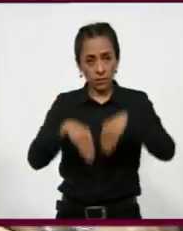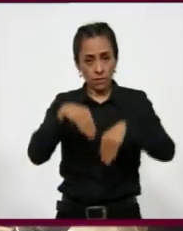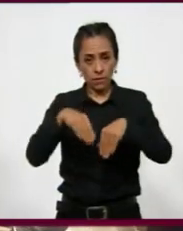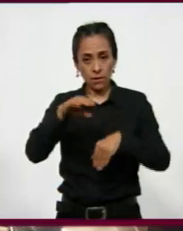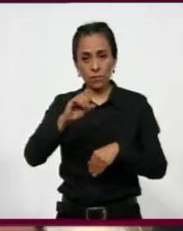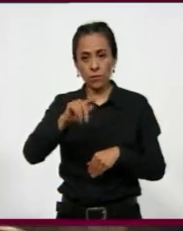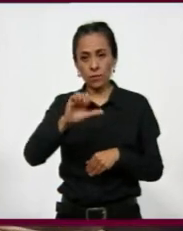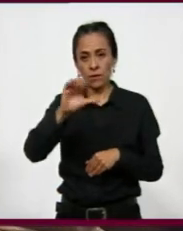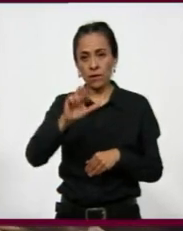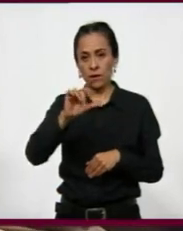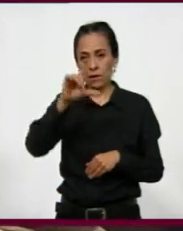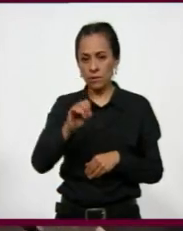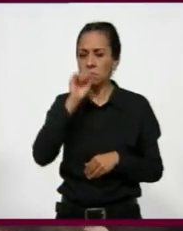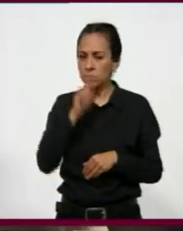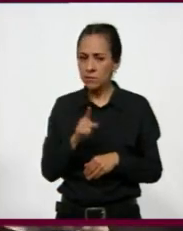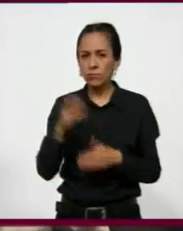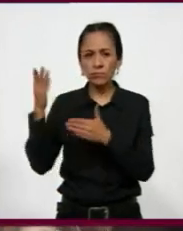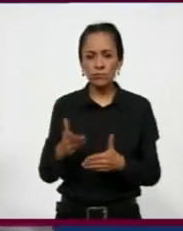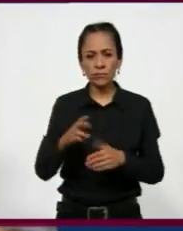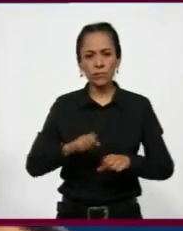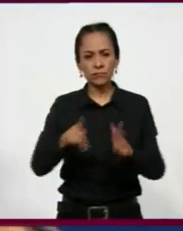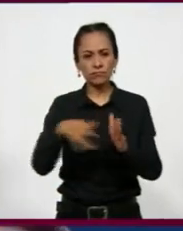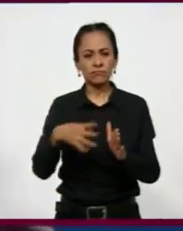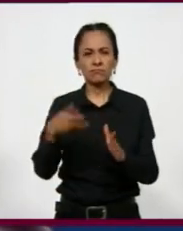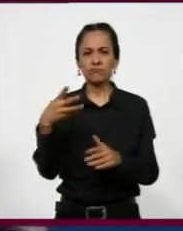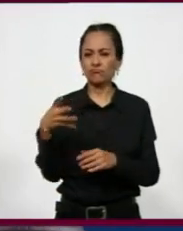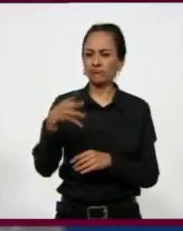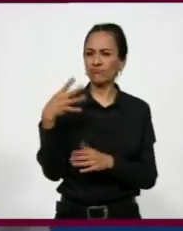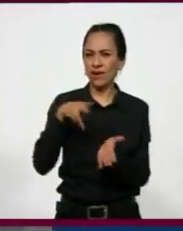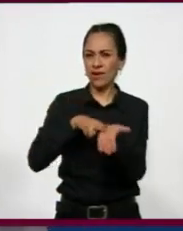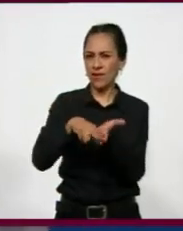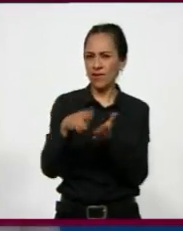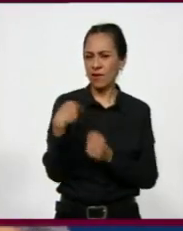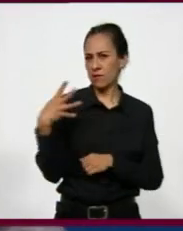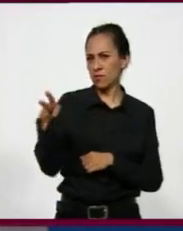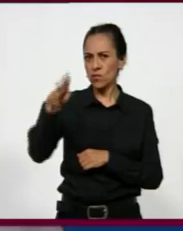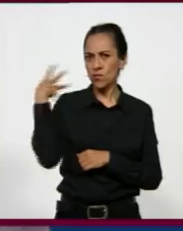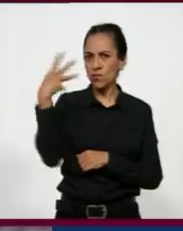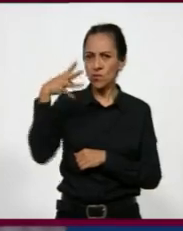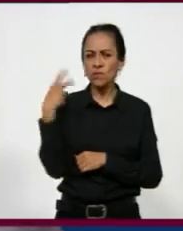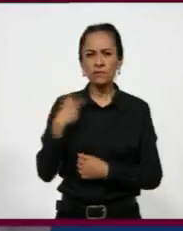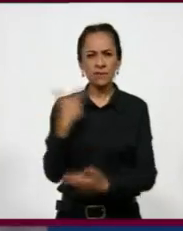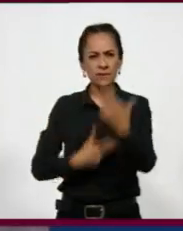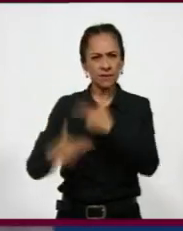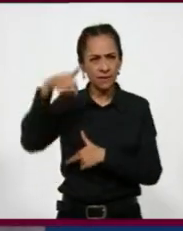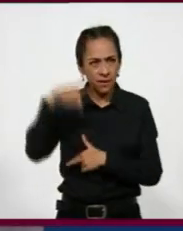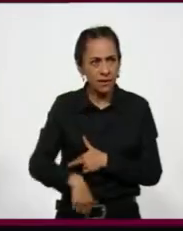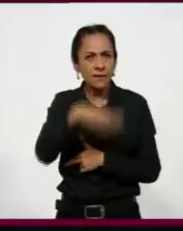de prensa refrescándose con un abanico negro. Muy, muy feliz de regresar al Festival